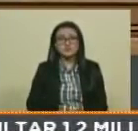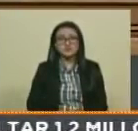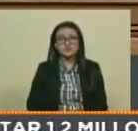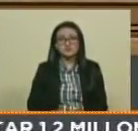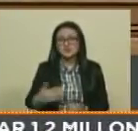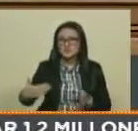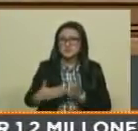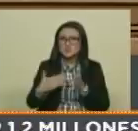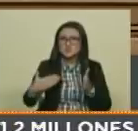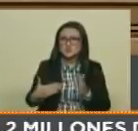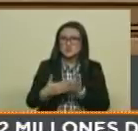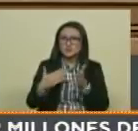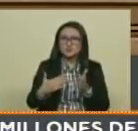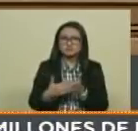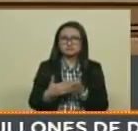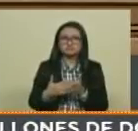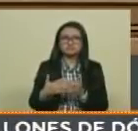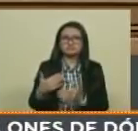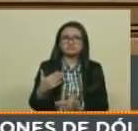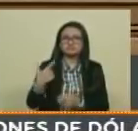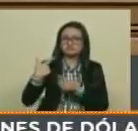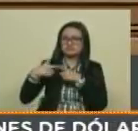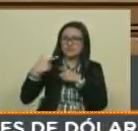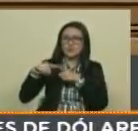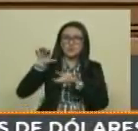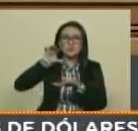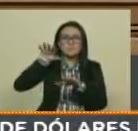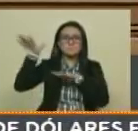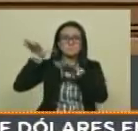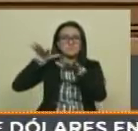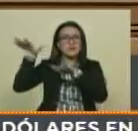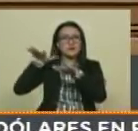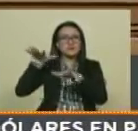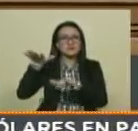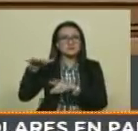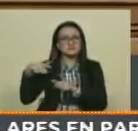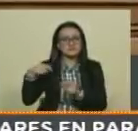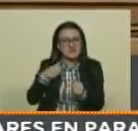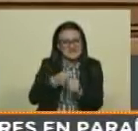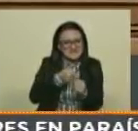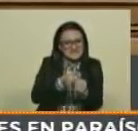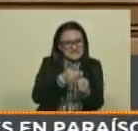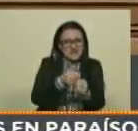asedio de potencias extranjeras persiguiendo a Venezuela, bloqueando